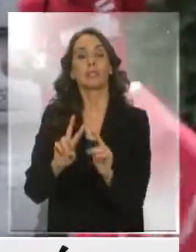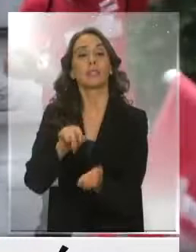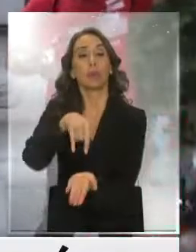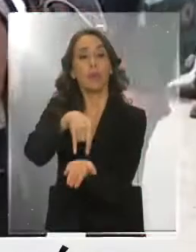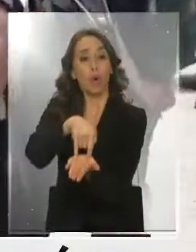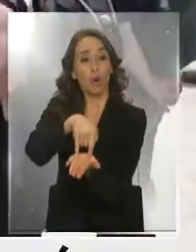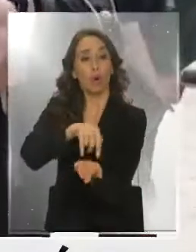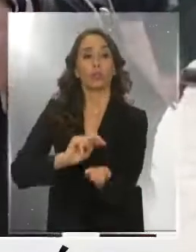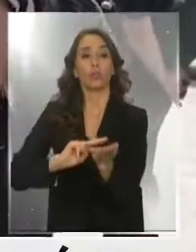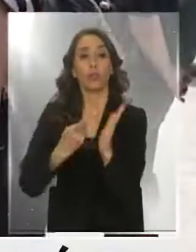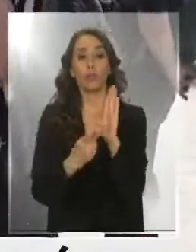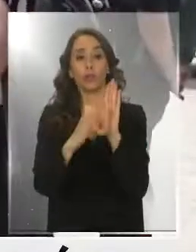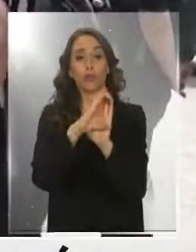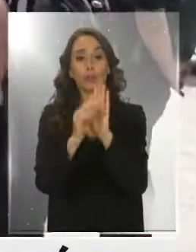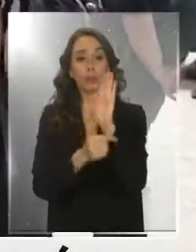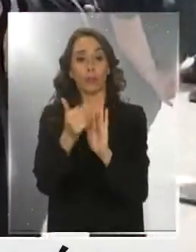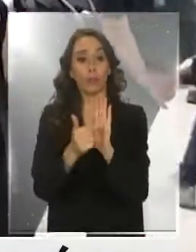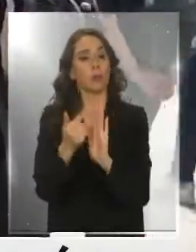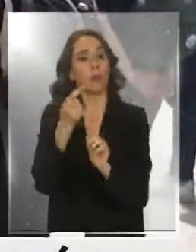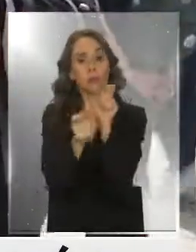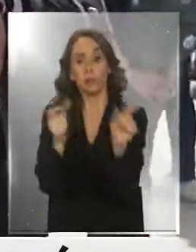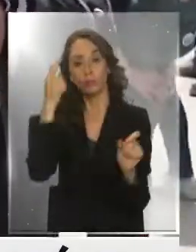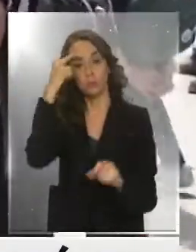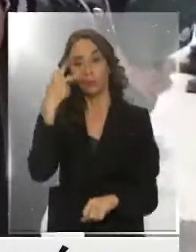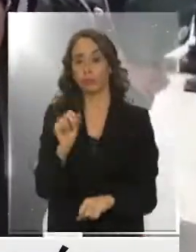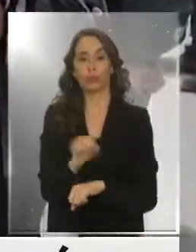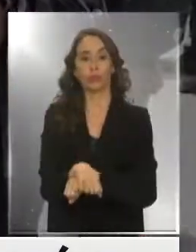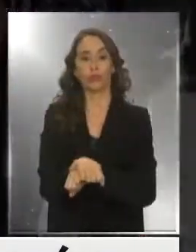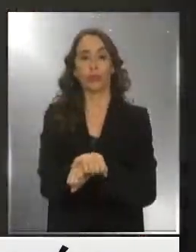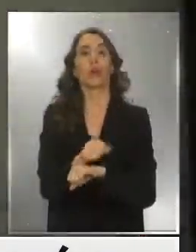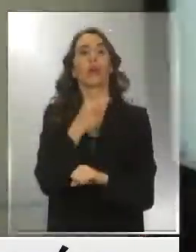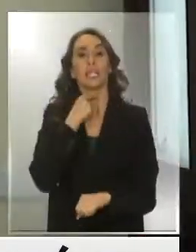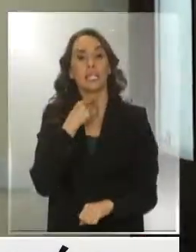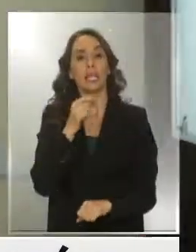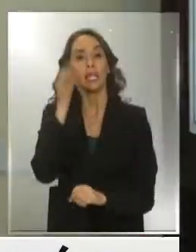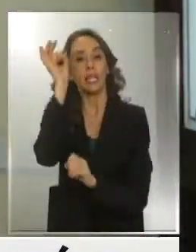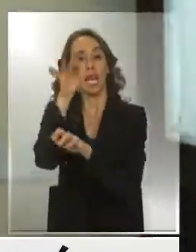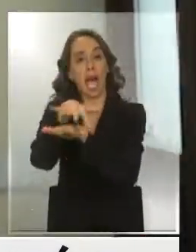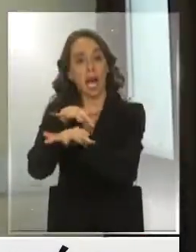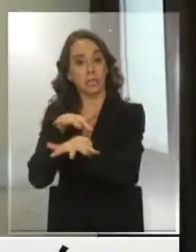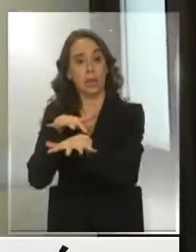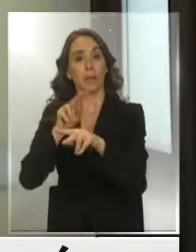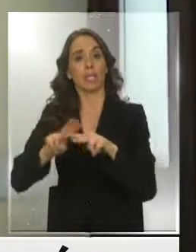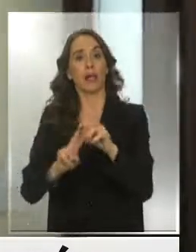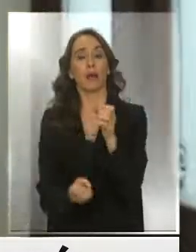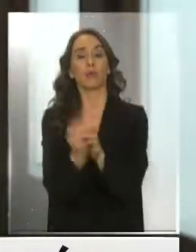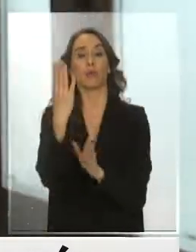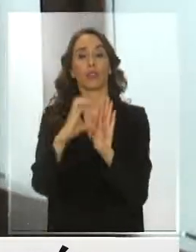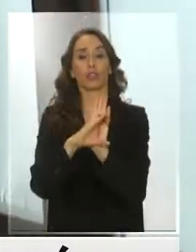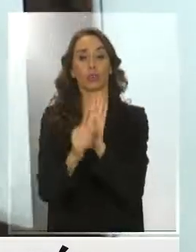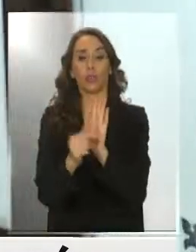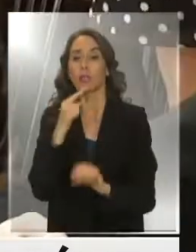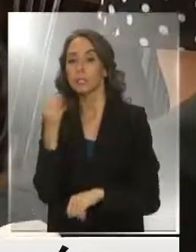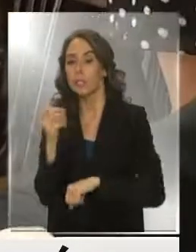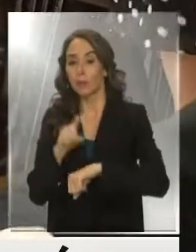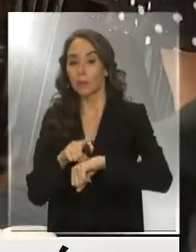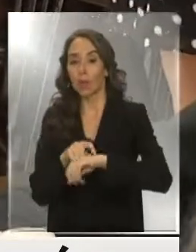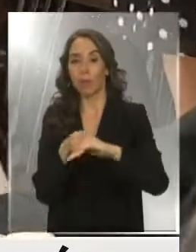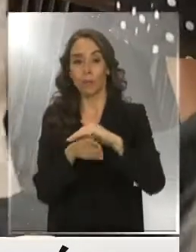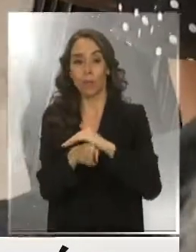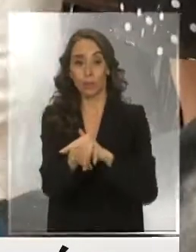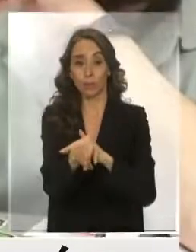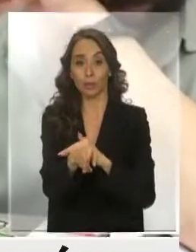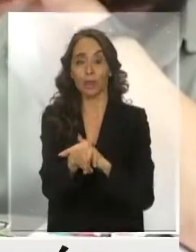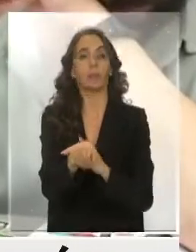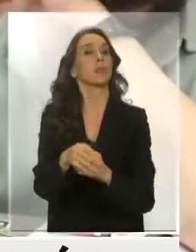constituyente no los convenció. Quieren una asamblea constituyente. Estamos bien, vamos a la hora, así que vamos a entrar. Mientras